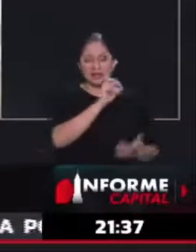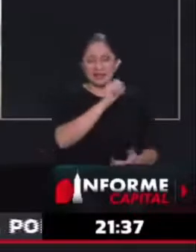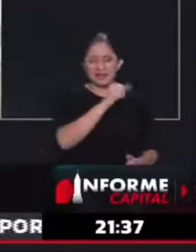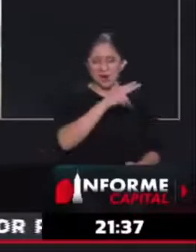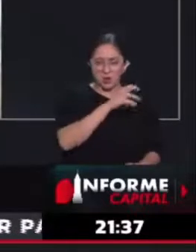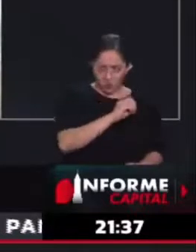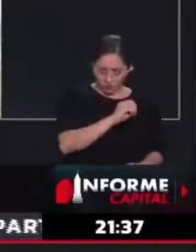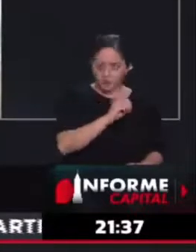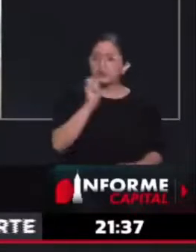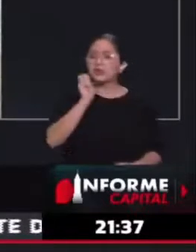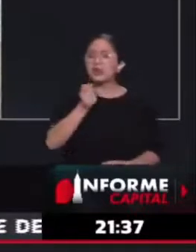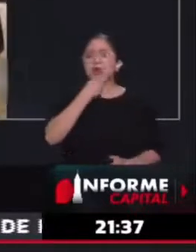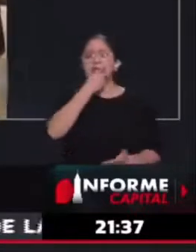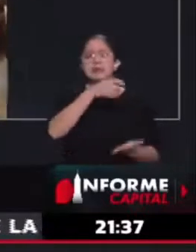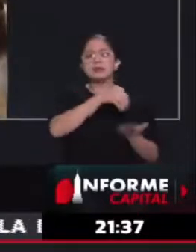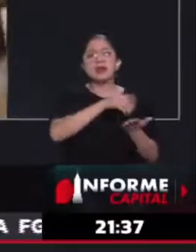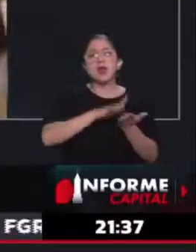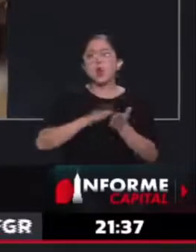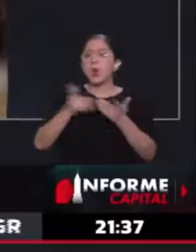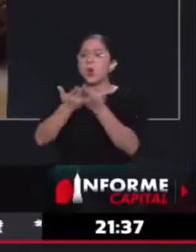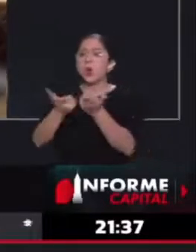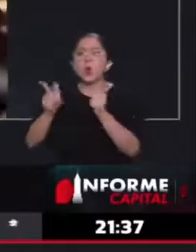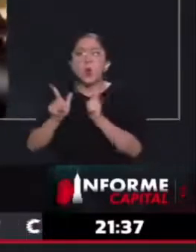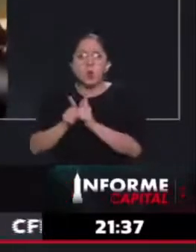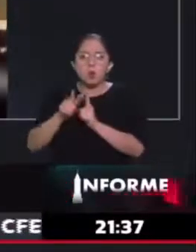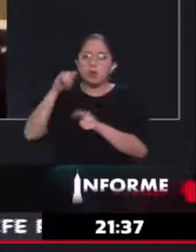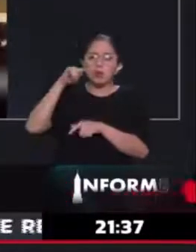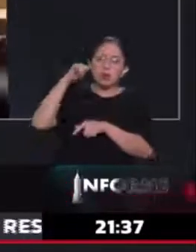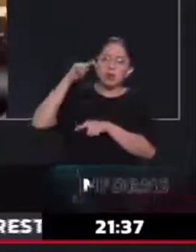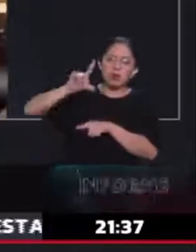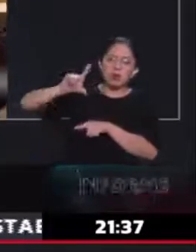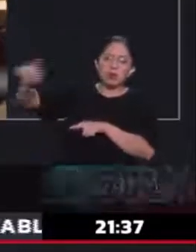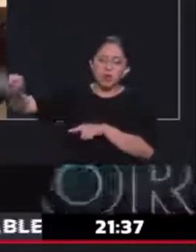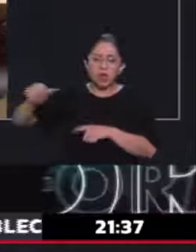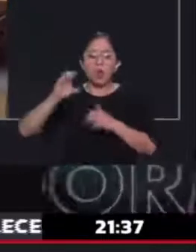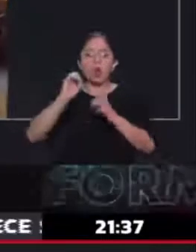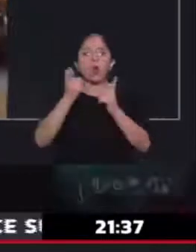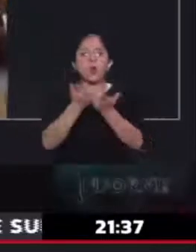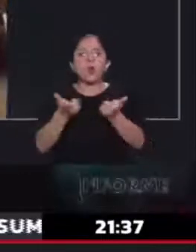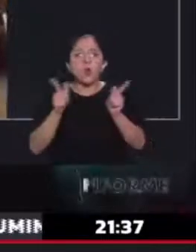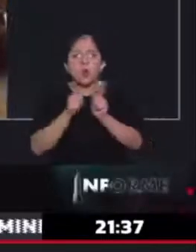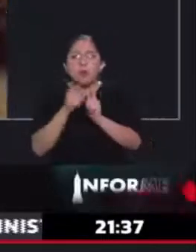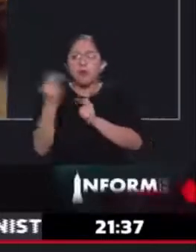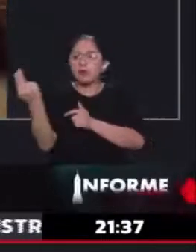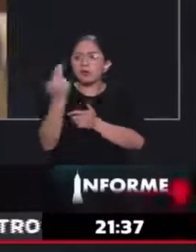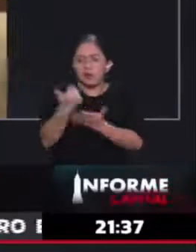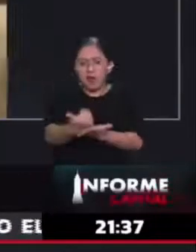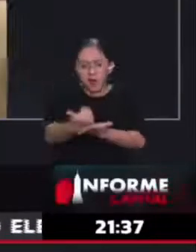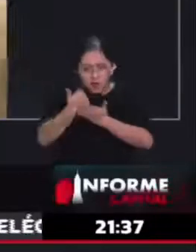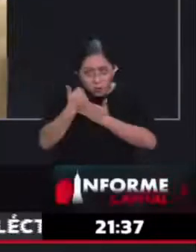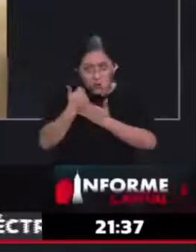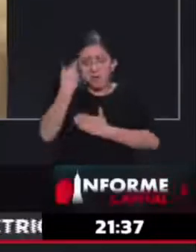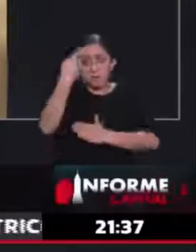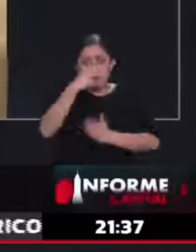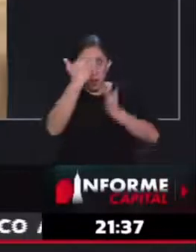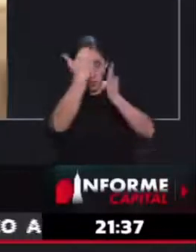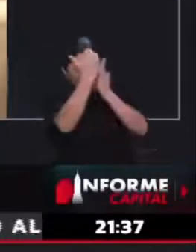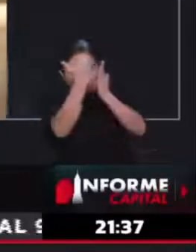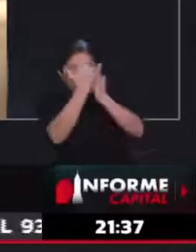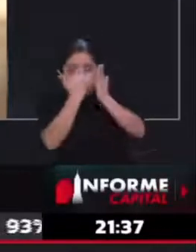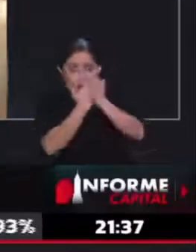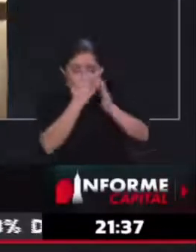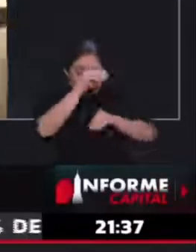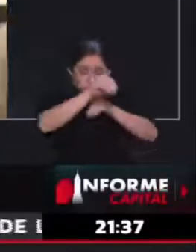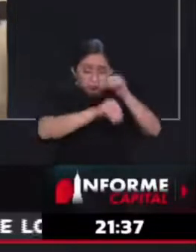marginados, grupos que están en condiciones de vulnerabilidad, pero no se toman medidas, no se definen políticas